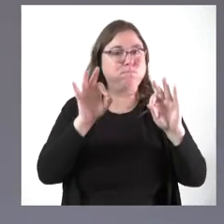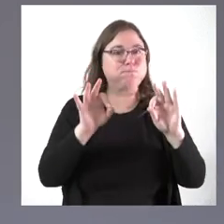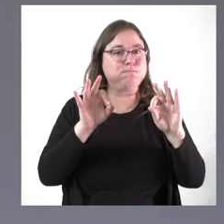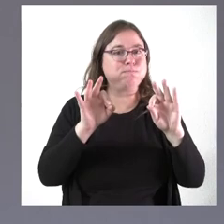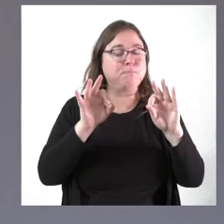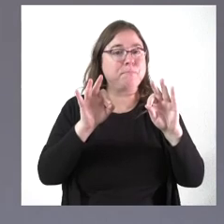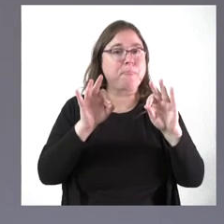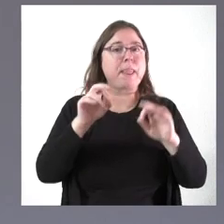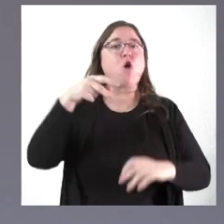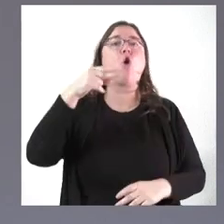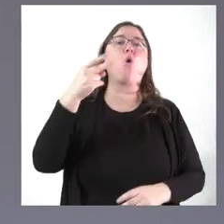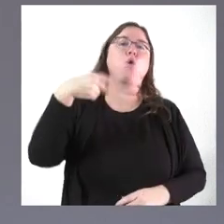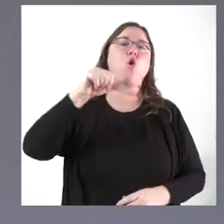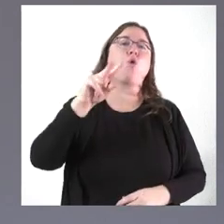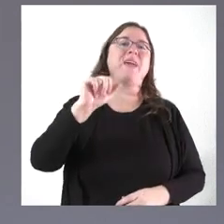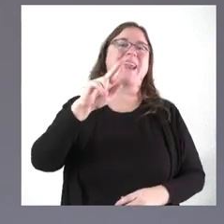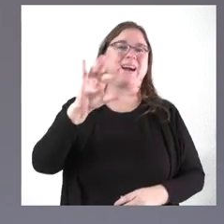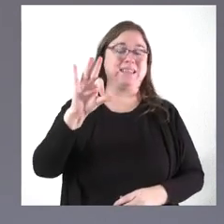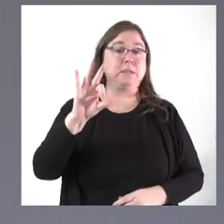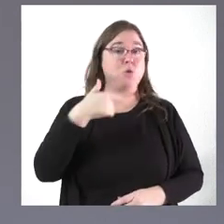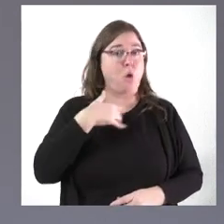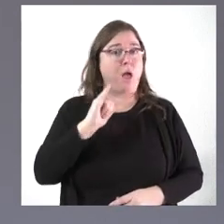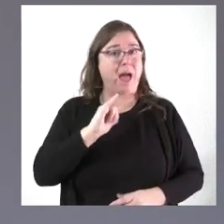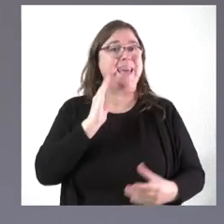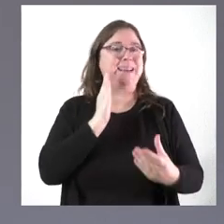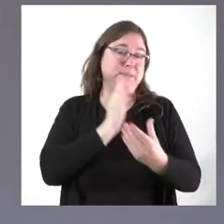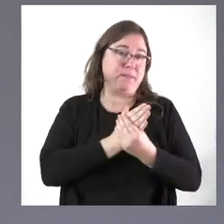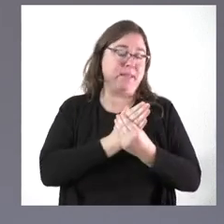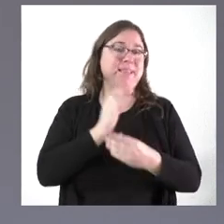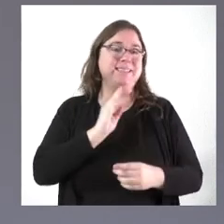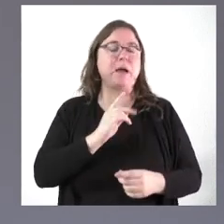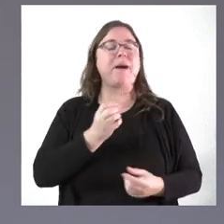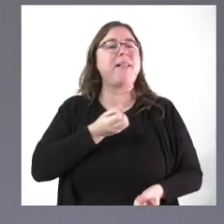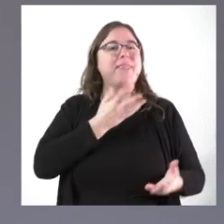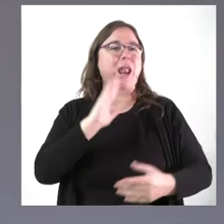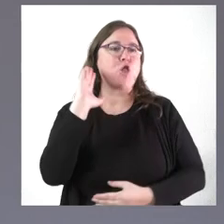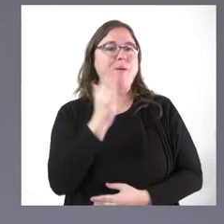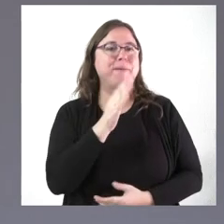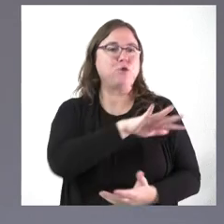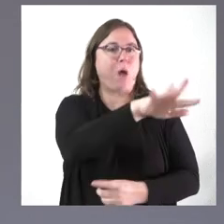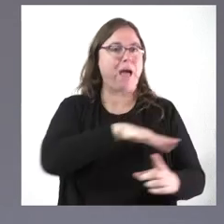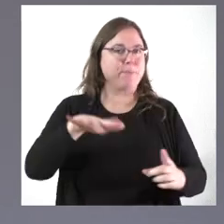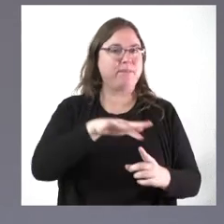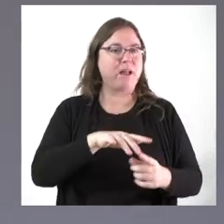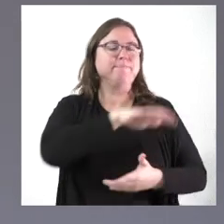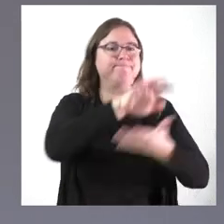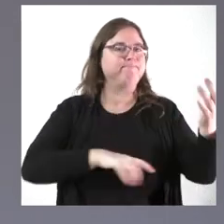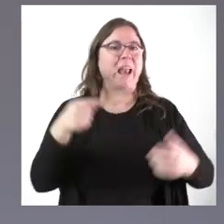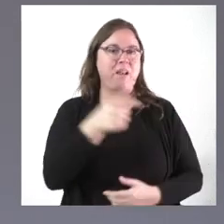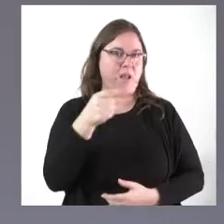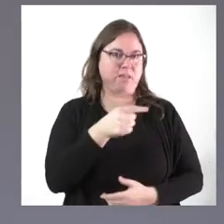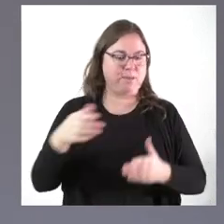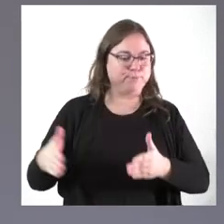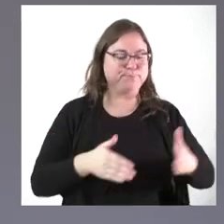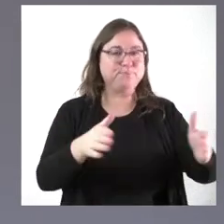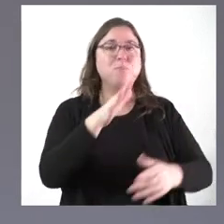noviercas que tenemos es un expediente de creación de impacto ambiental que tiene un informe negativo de la confederación hidrográfica correspondiente por